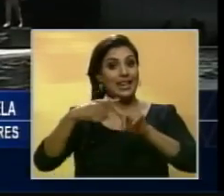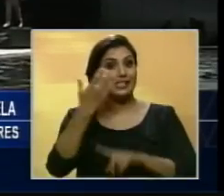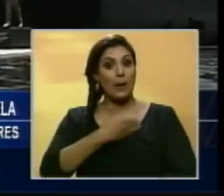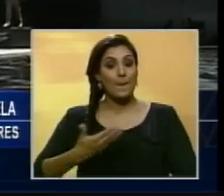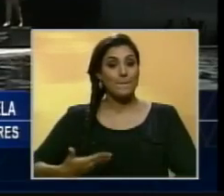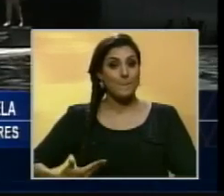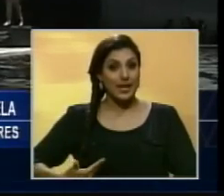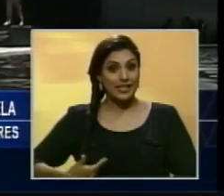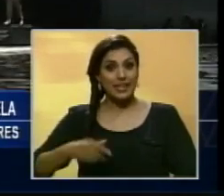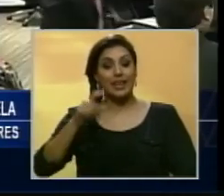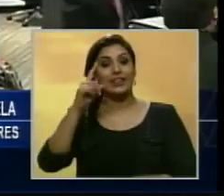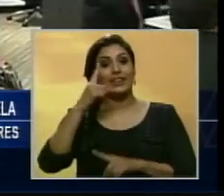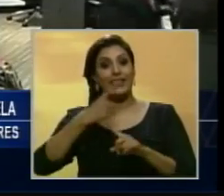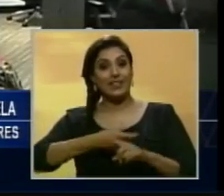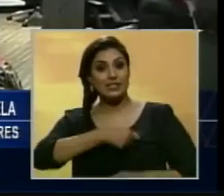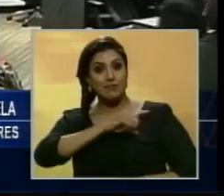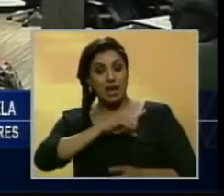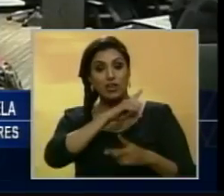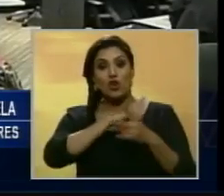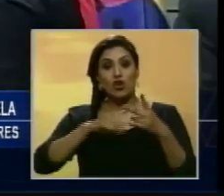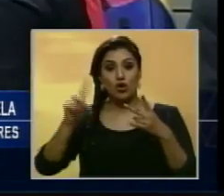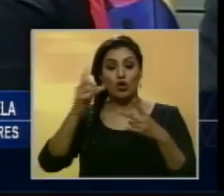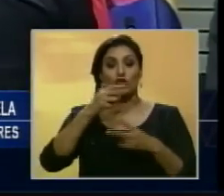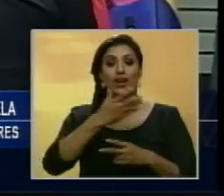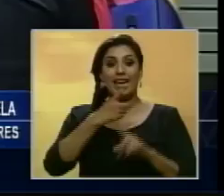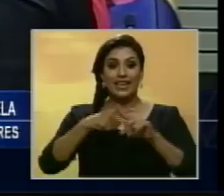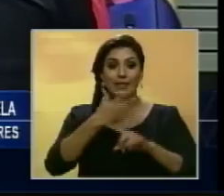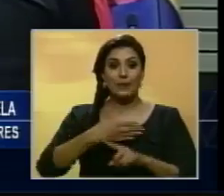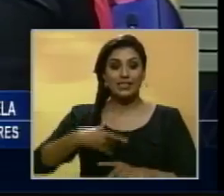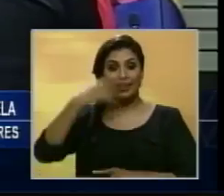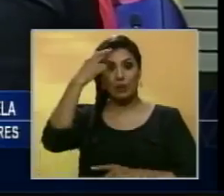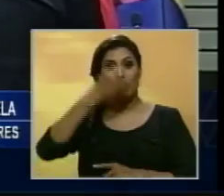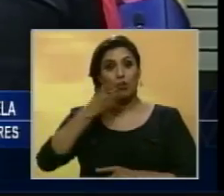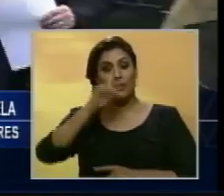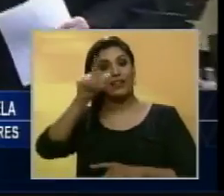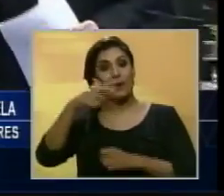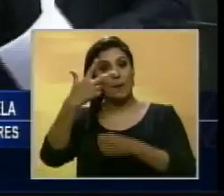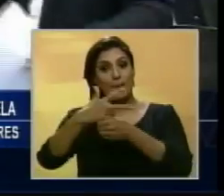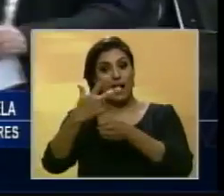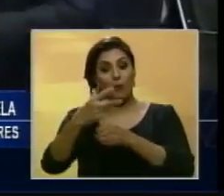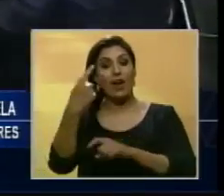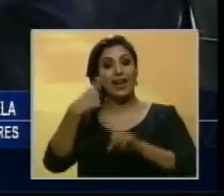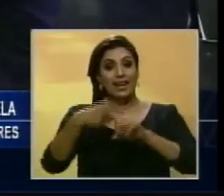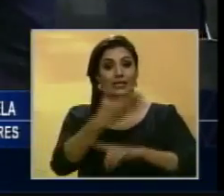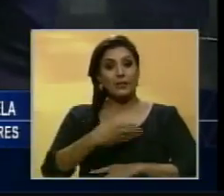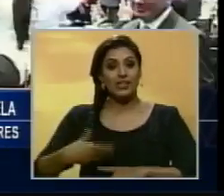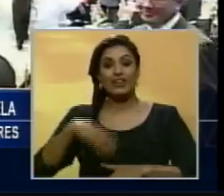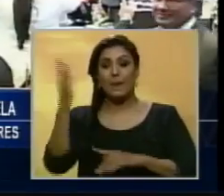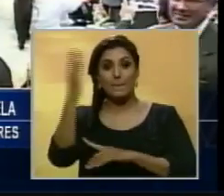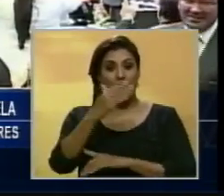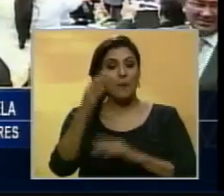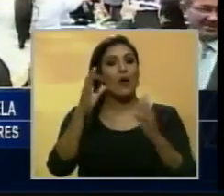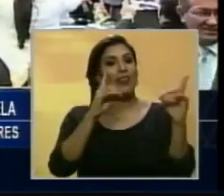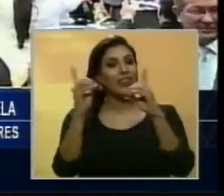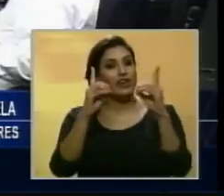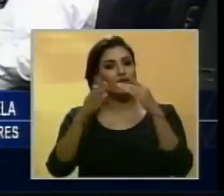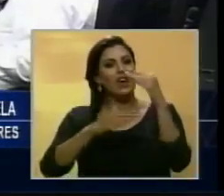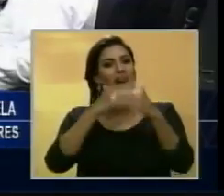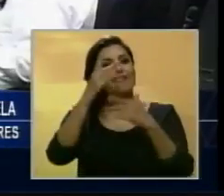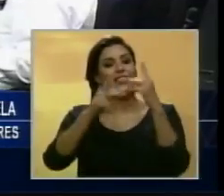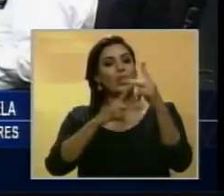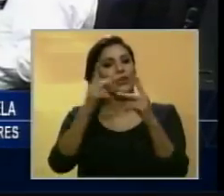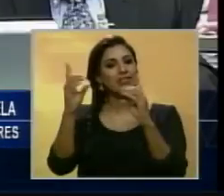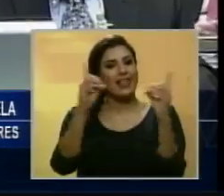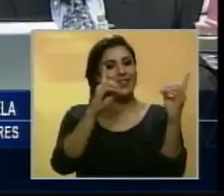José Luis Rodríguez Zapatero, Leonel Fernández y Martín Torrijos acudan el próximo jueves a la sede para discutir sobre los avances del proceso